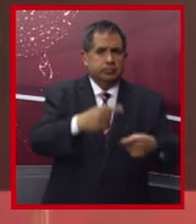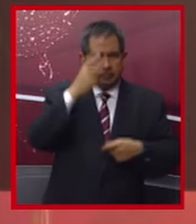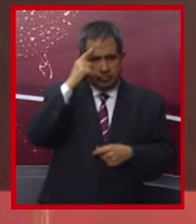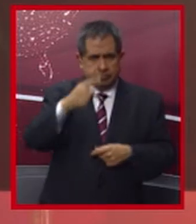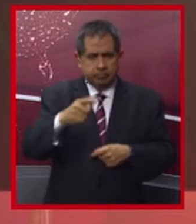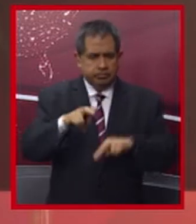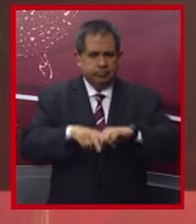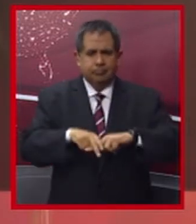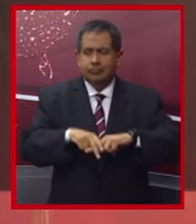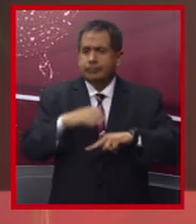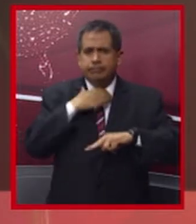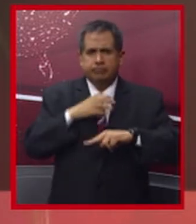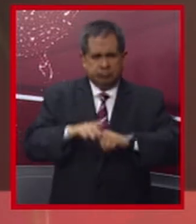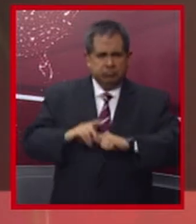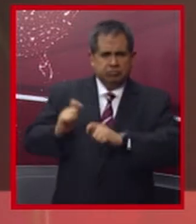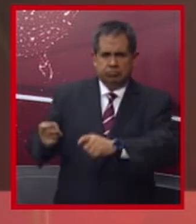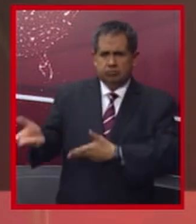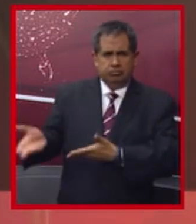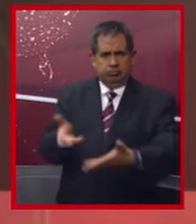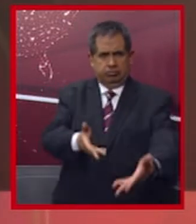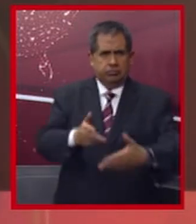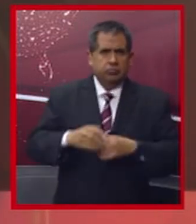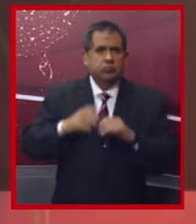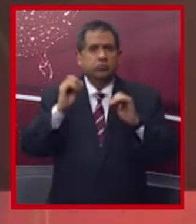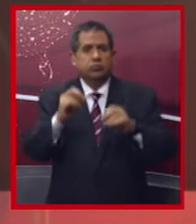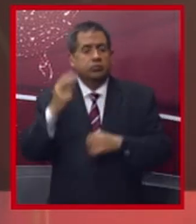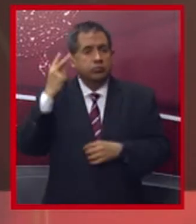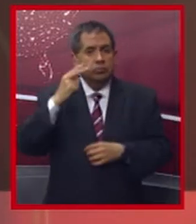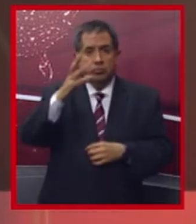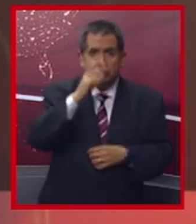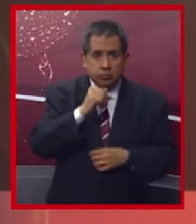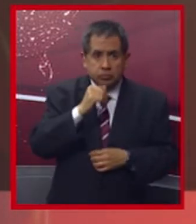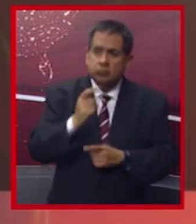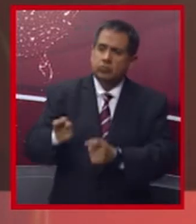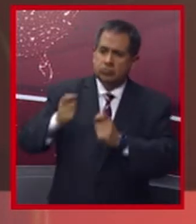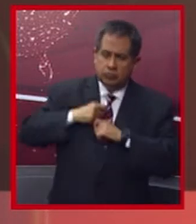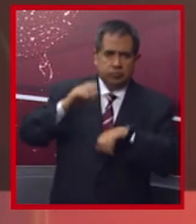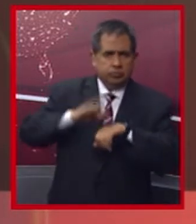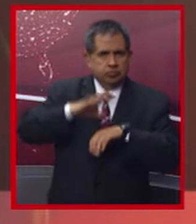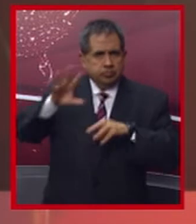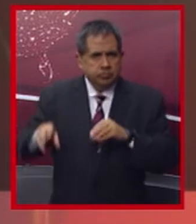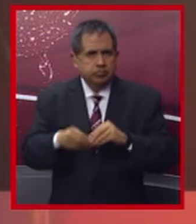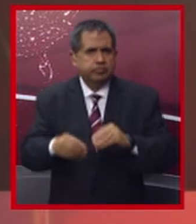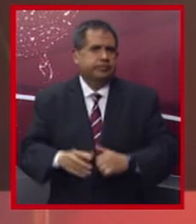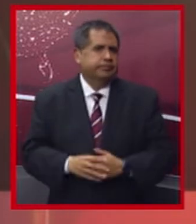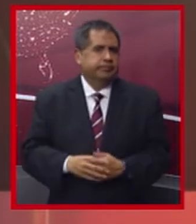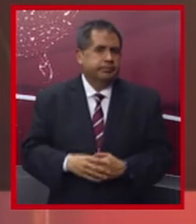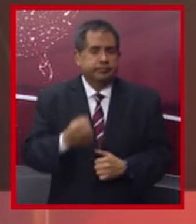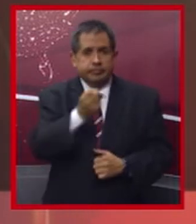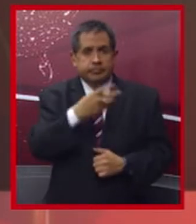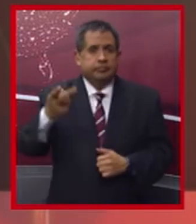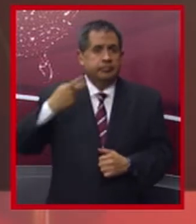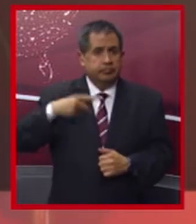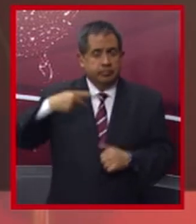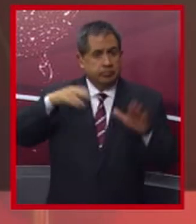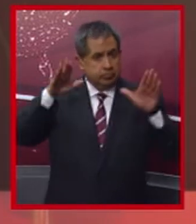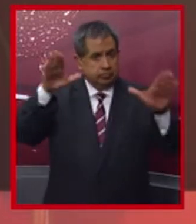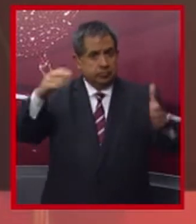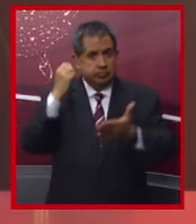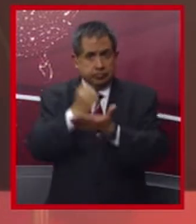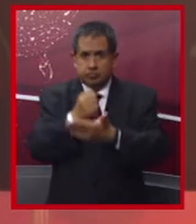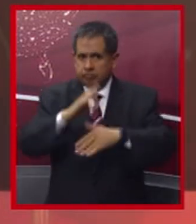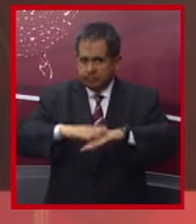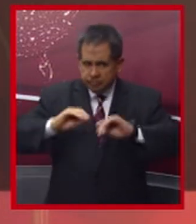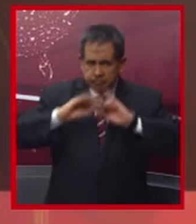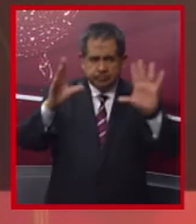su lugar por sobreventa y quienes no puedan viajar tendrán boletos adicionales. Se obliga a las aerolíneas a dar de manera clara